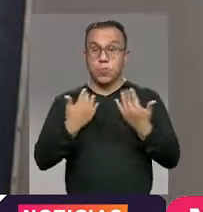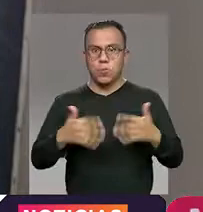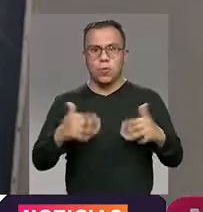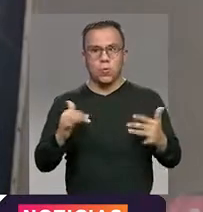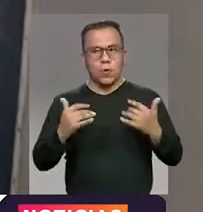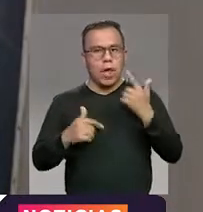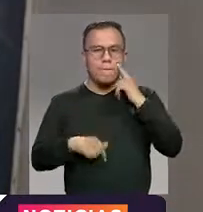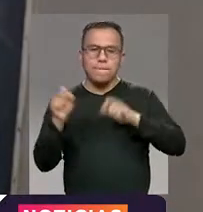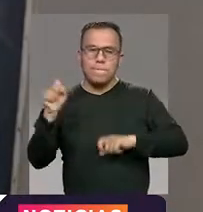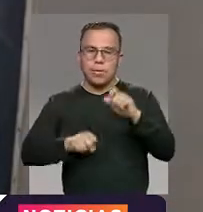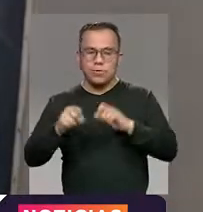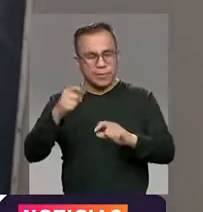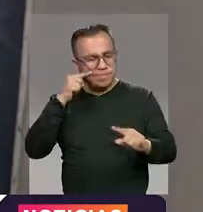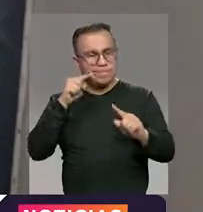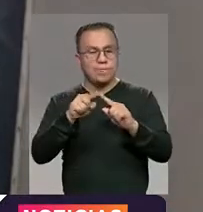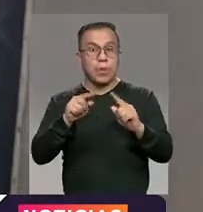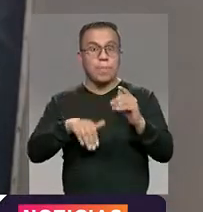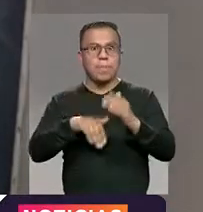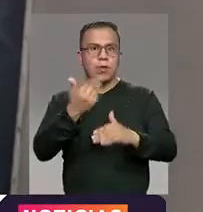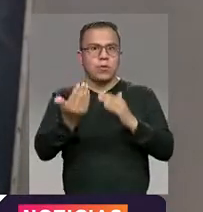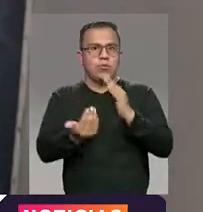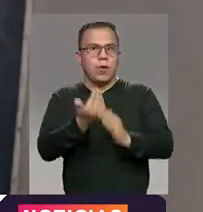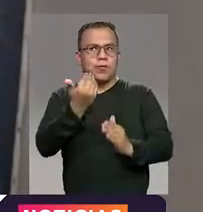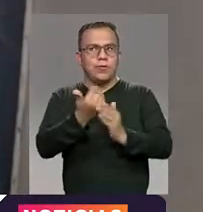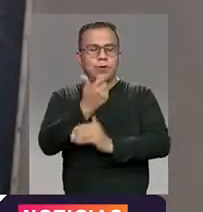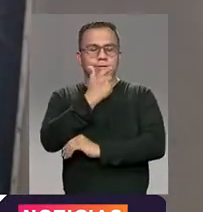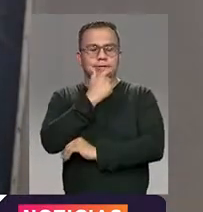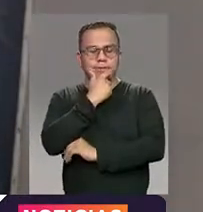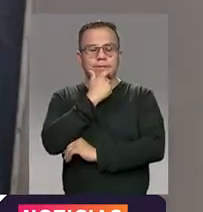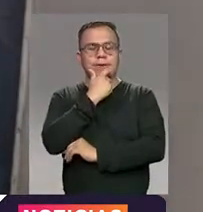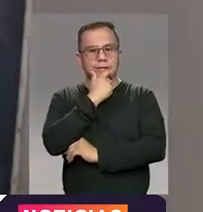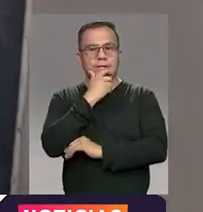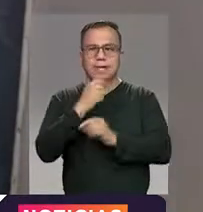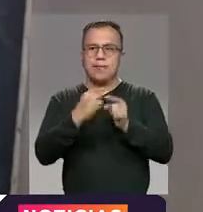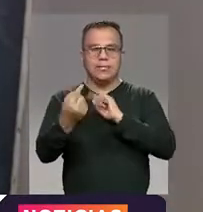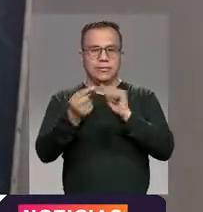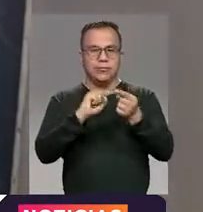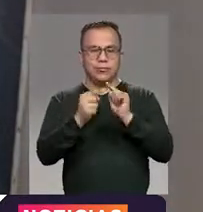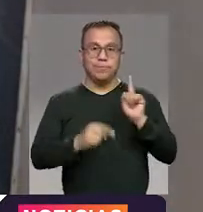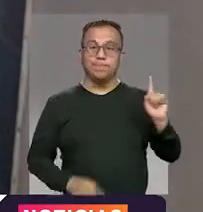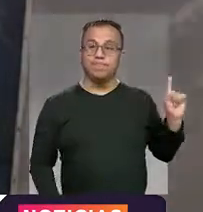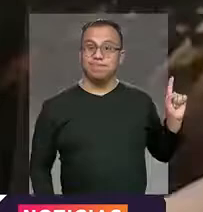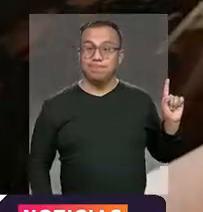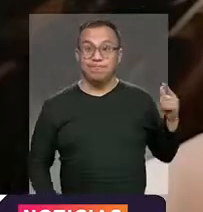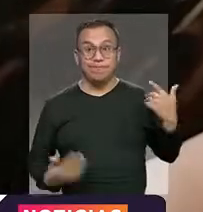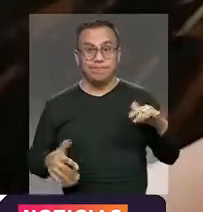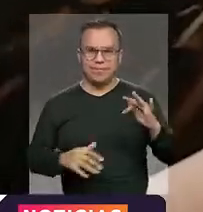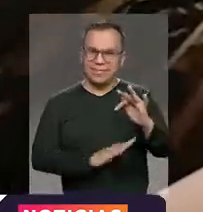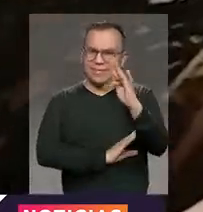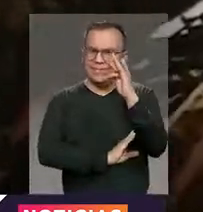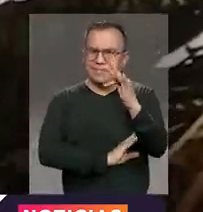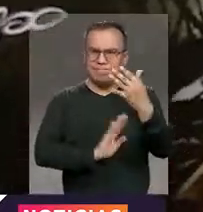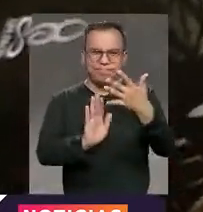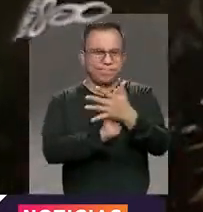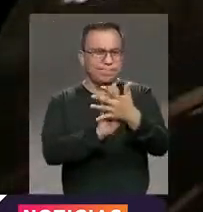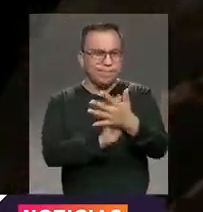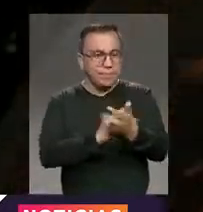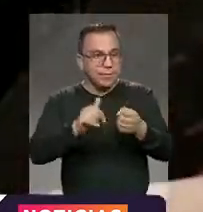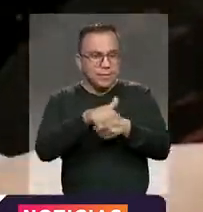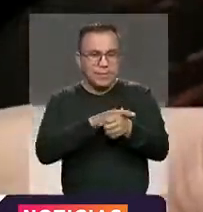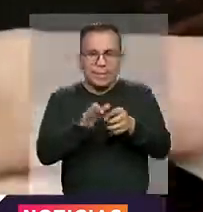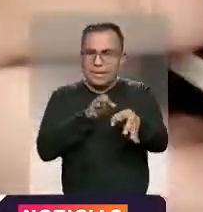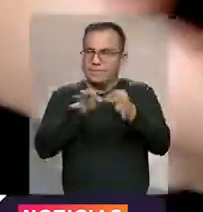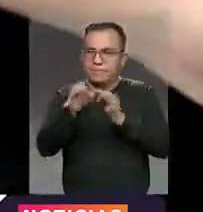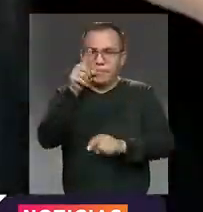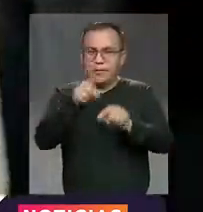que pretendo sembrar nuevos interrogantes y mucha discusión. Este libro está cargado de testimonios asombrosos, casos